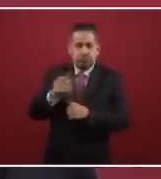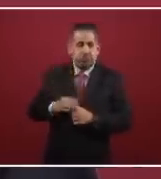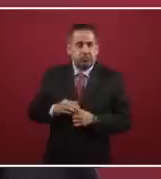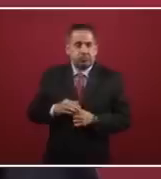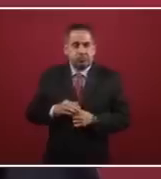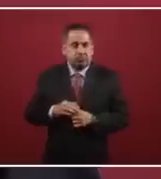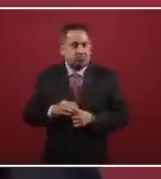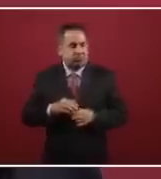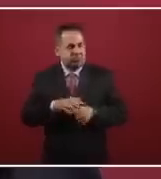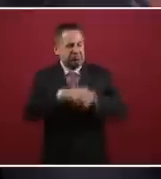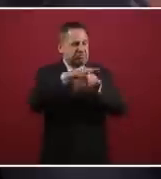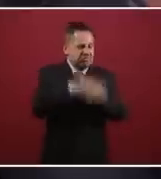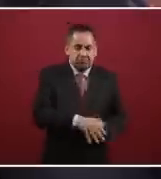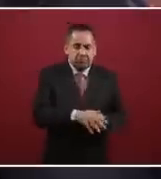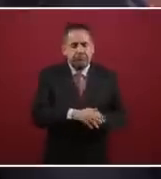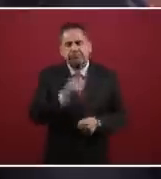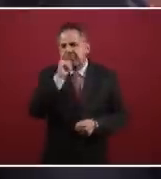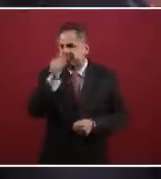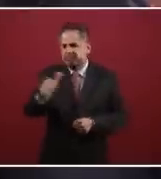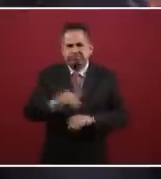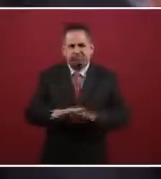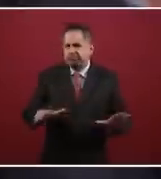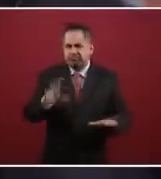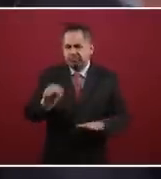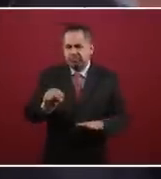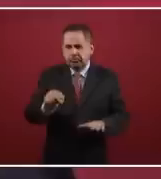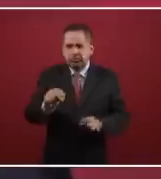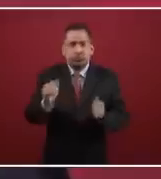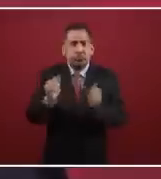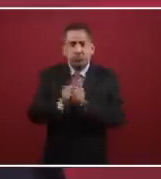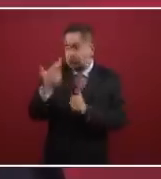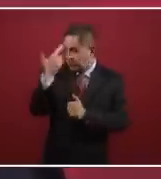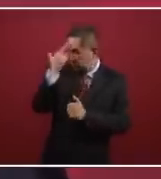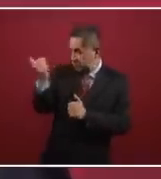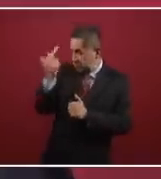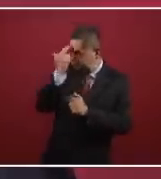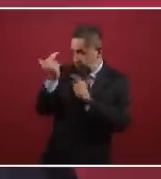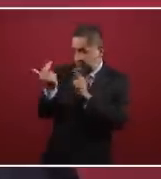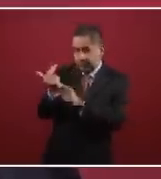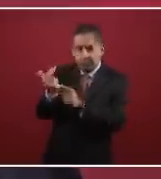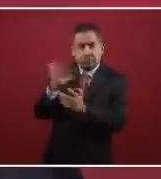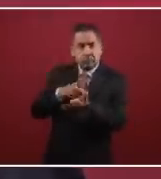nada por la fuerza, todo por la razón y el derecho.